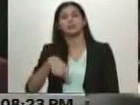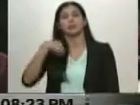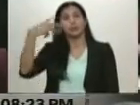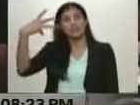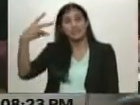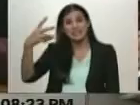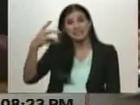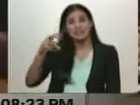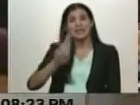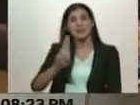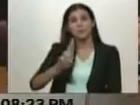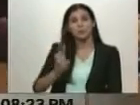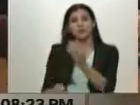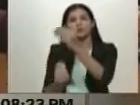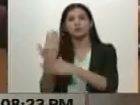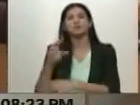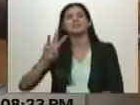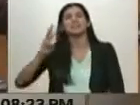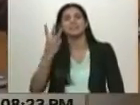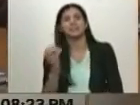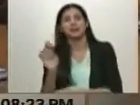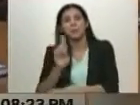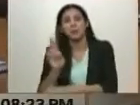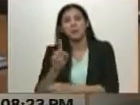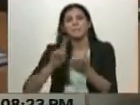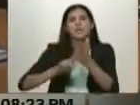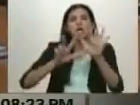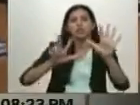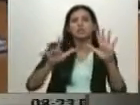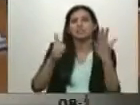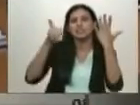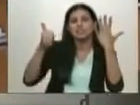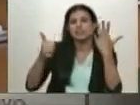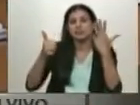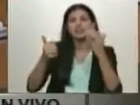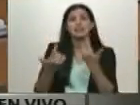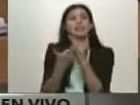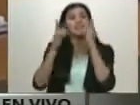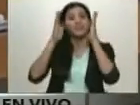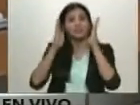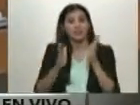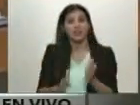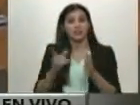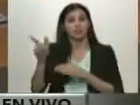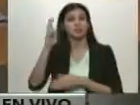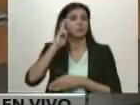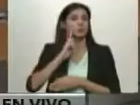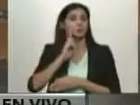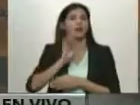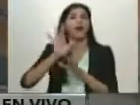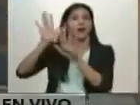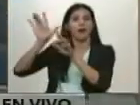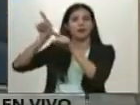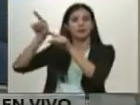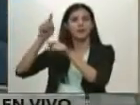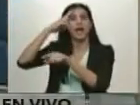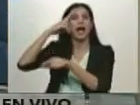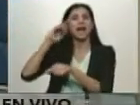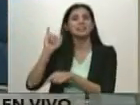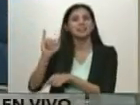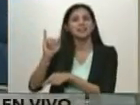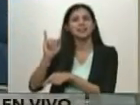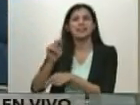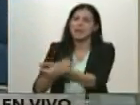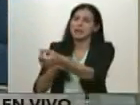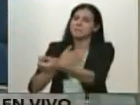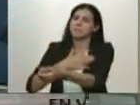República. En esta época, 1816, estaba el libertador Simón Bolívar en Haití, nuestra hermana Haití. Toda